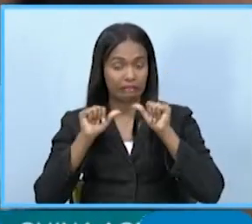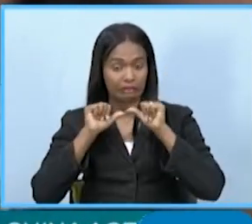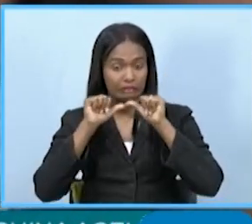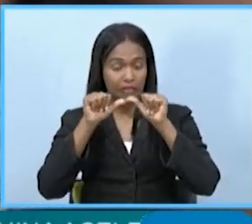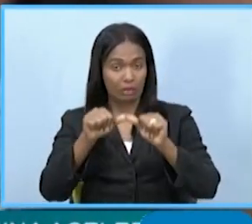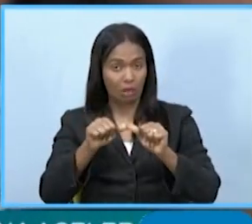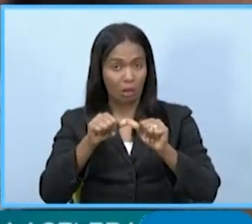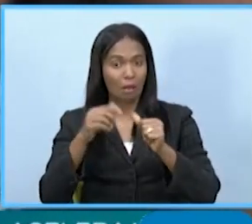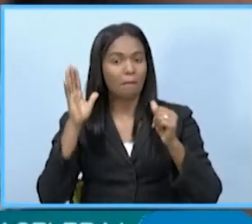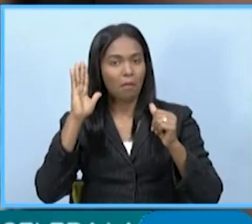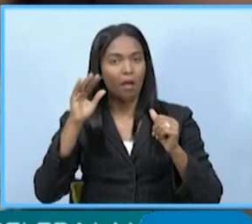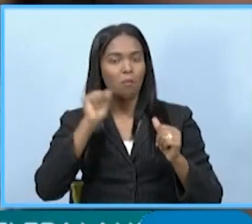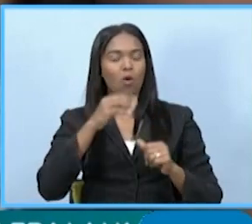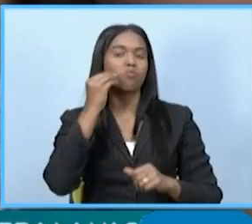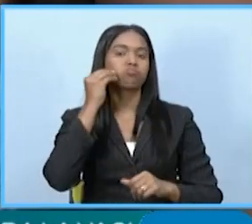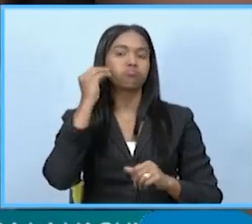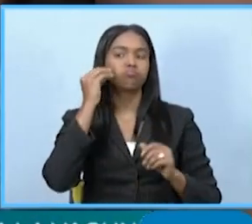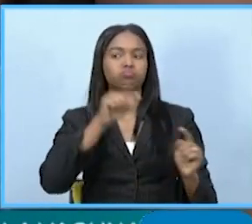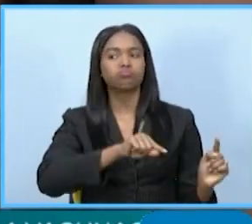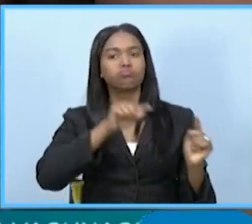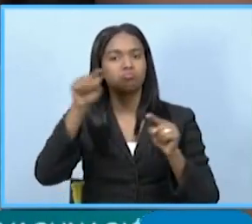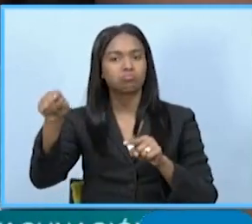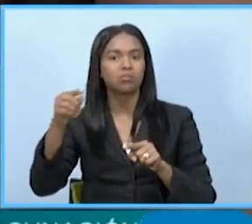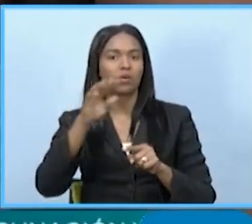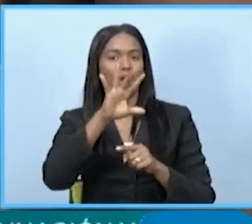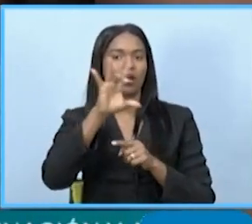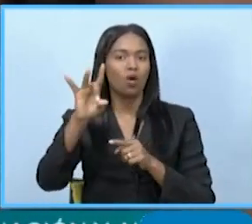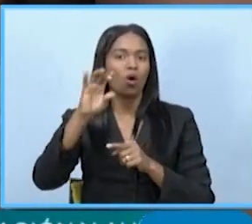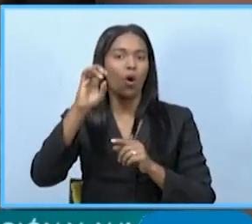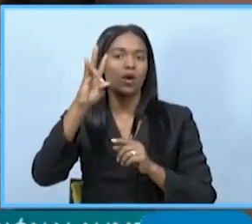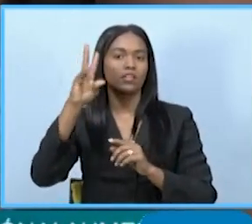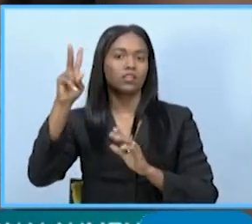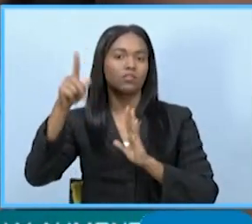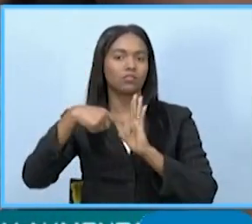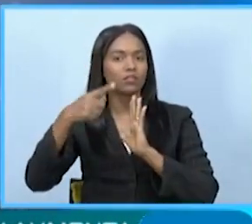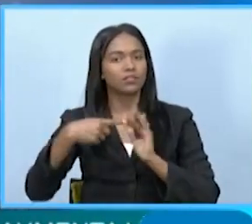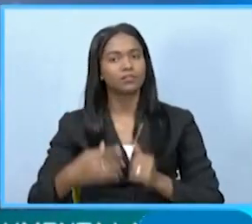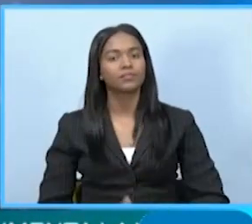va, recibirá el alta médica de 48 a 72 horas.